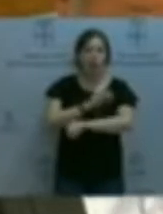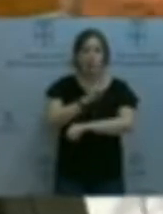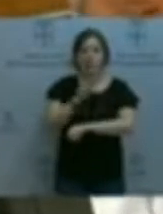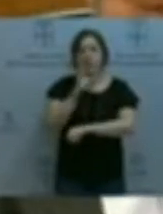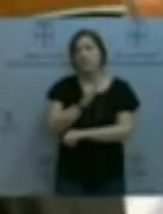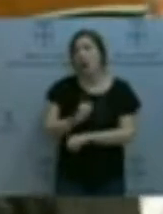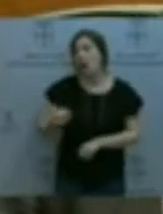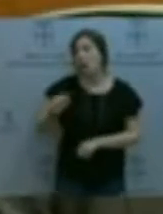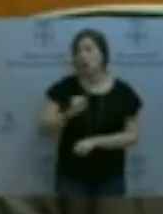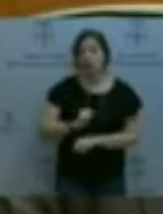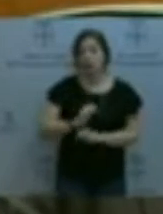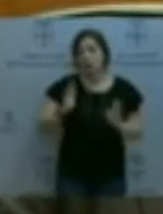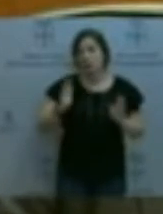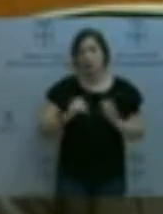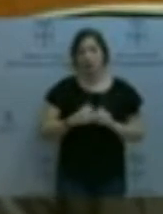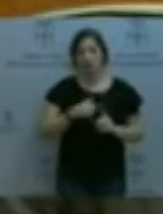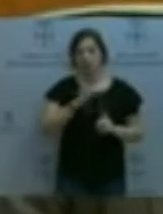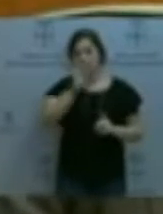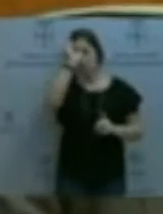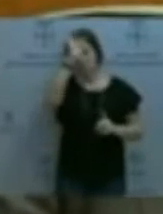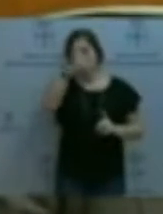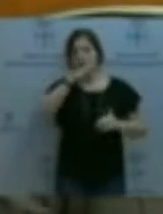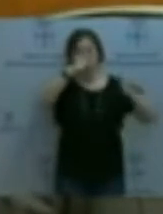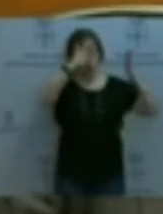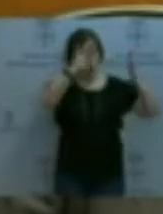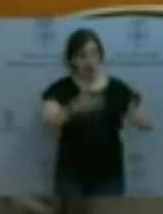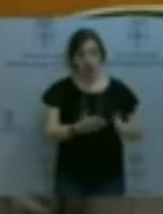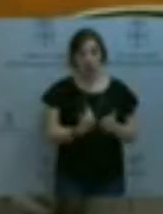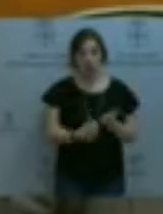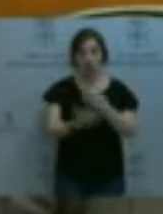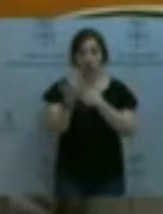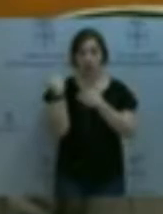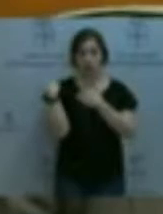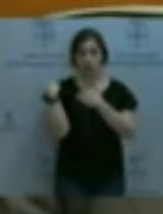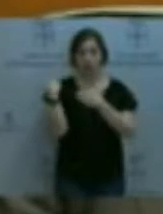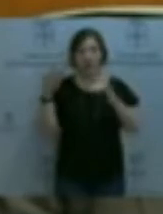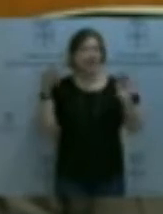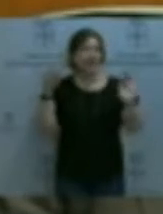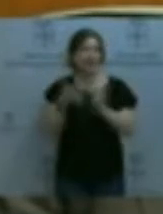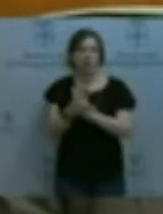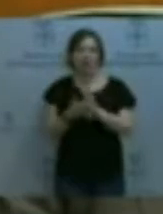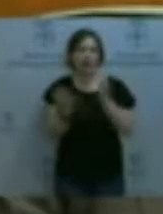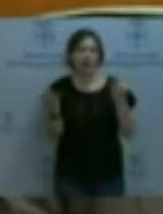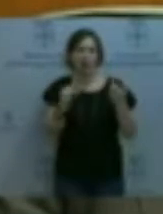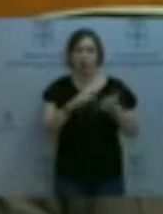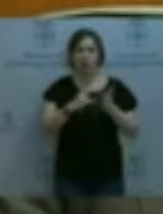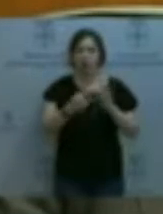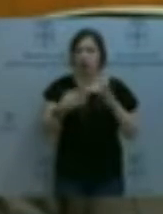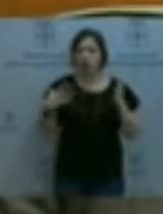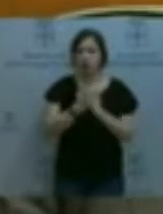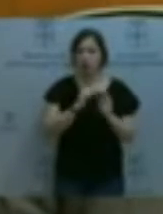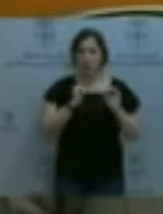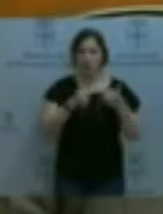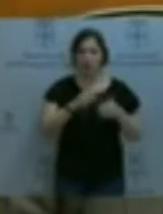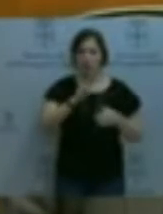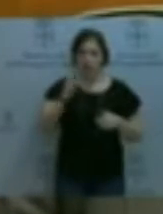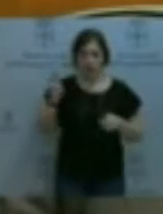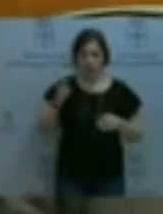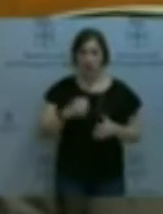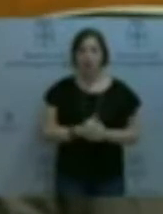en la interpelación anterior ha sido explicar todos los proyectos iniciados por el Gobierno del Partido Popular, todos los proyectos avanzados por el Gobierno del